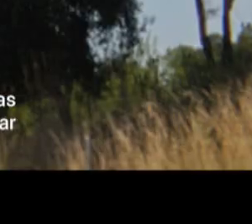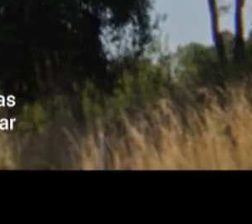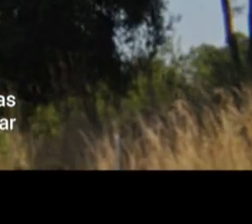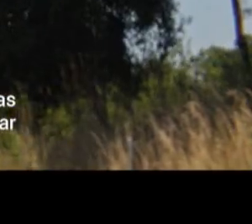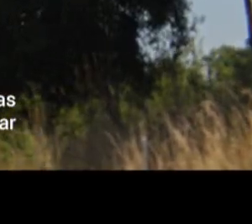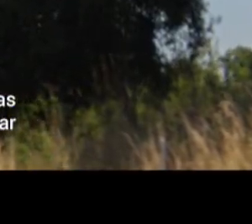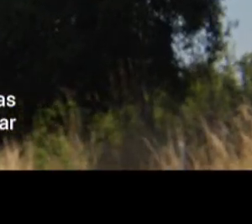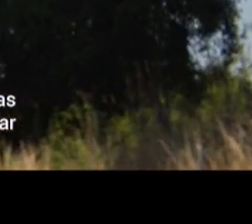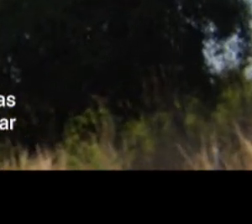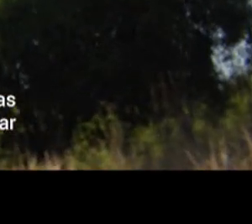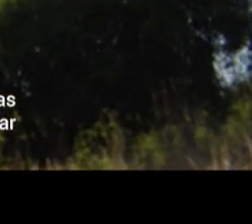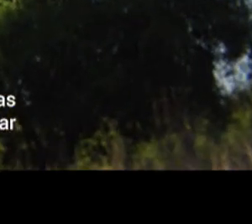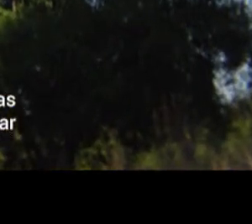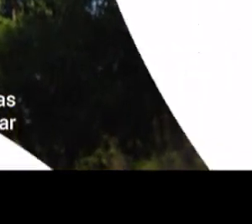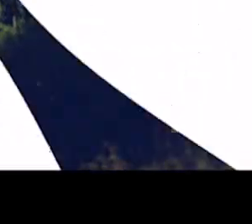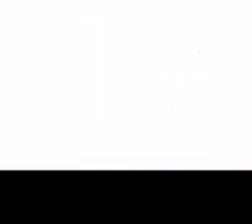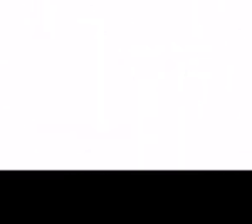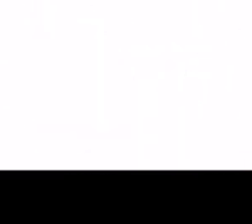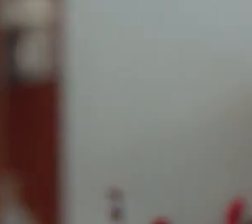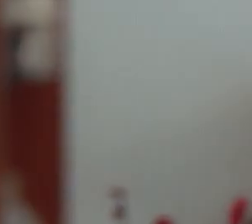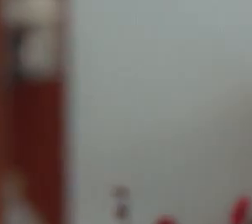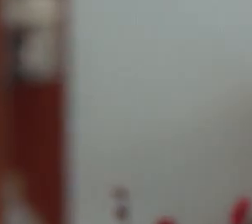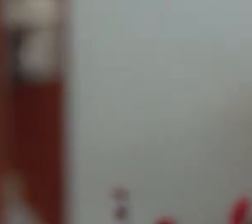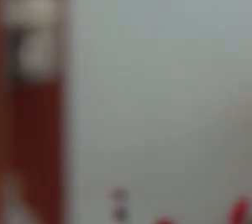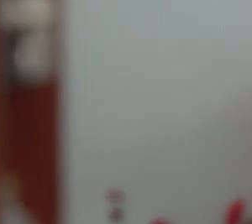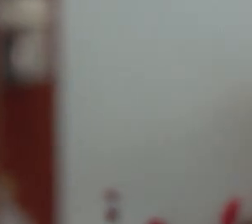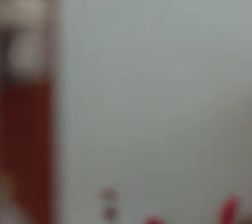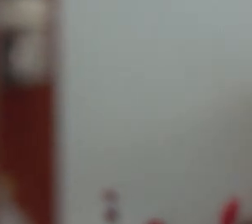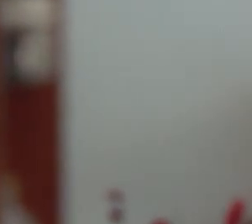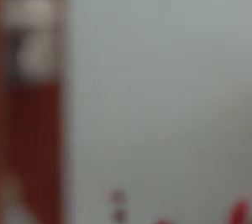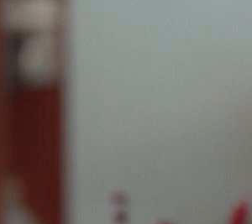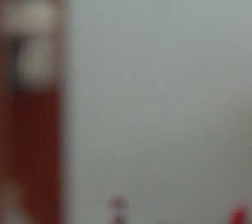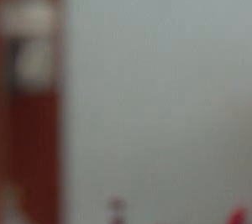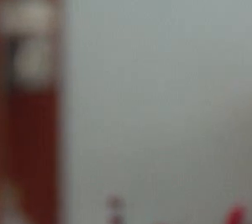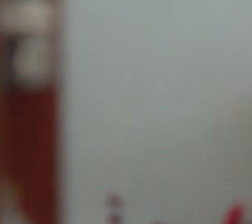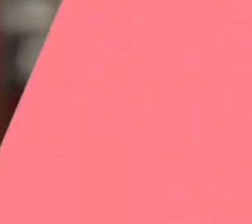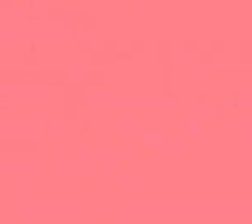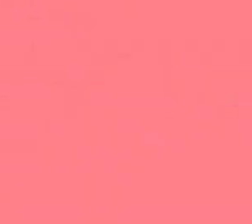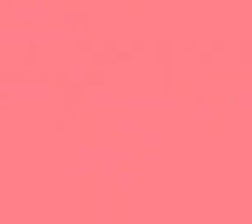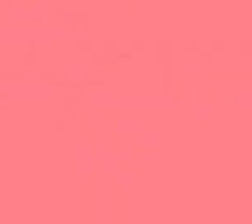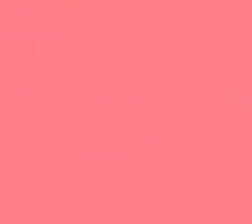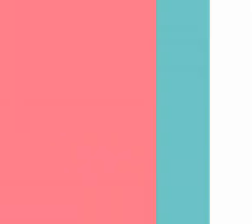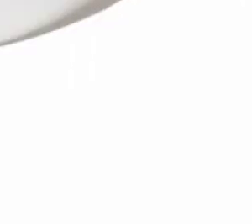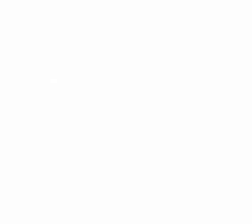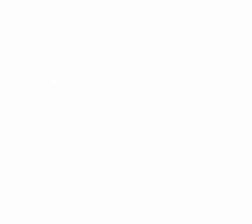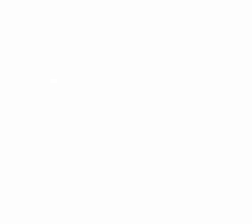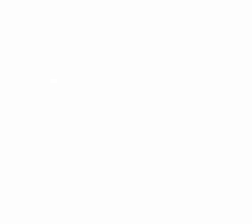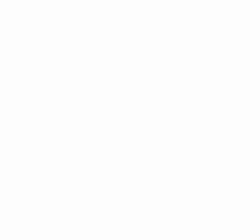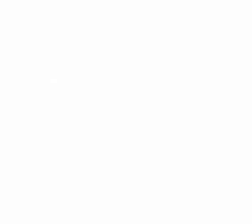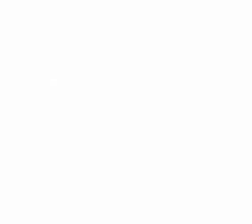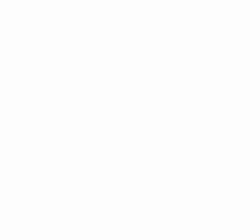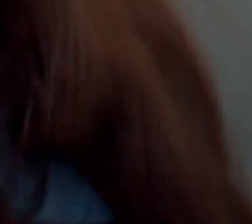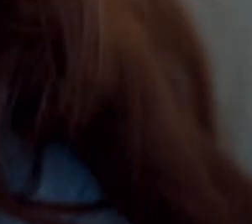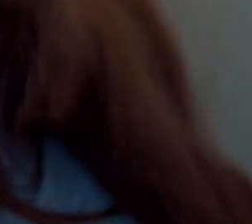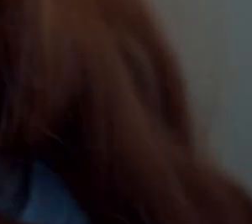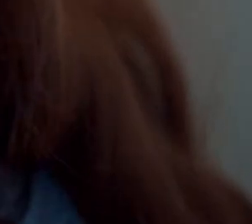ayudar. ALA, con la participación de Fútbol por los Chicos. Ya lo empiezo. 7 días de DAB es un hecho. ¿Y vos te cambiarías al jabón